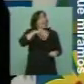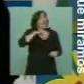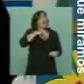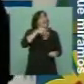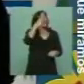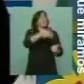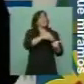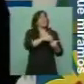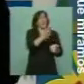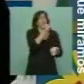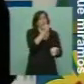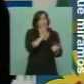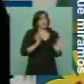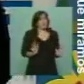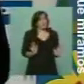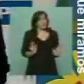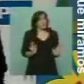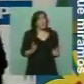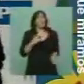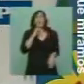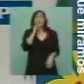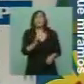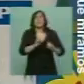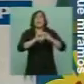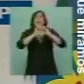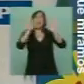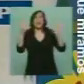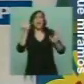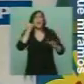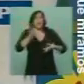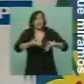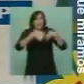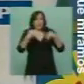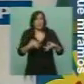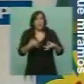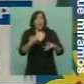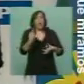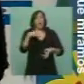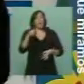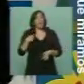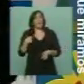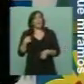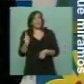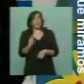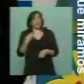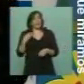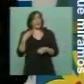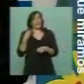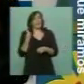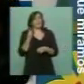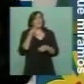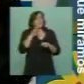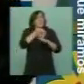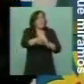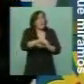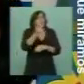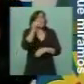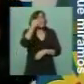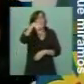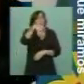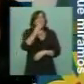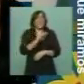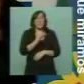realidad vamos a decirlo claro y concreto desde que ingresamos a la compañía se